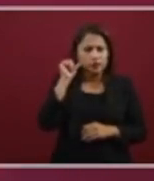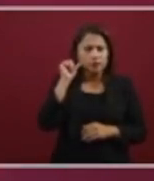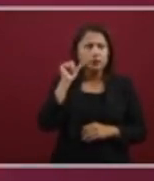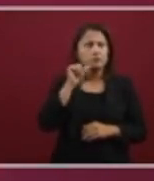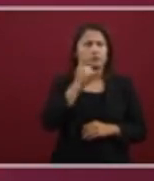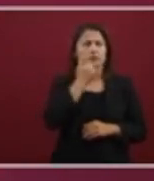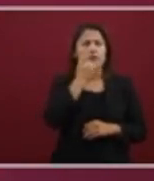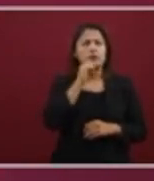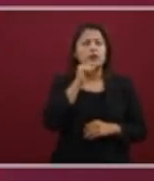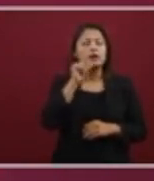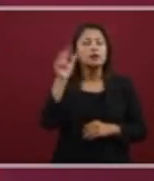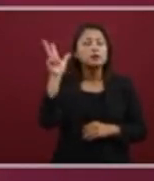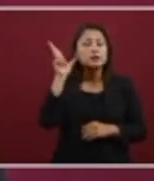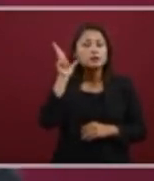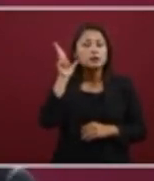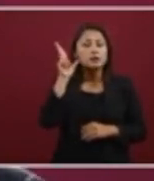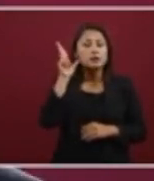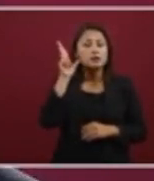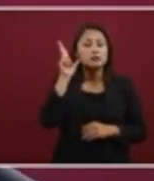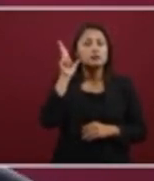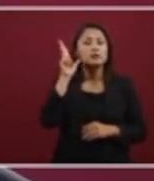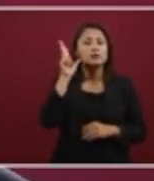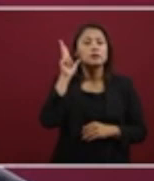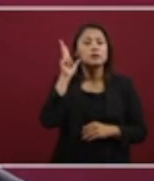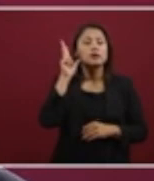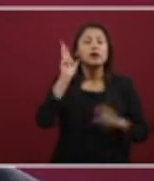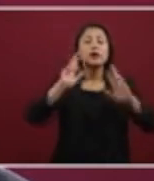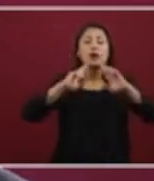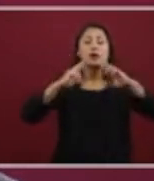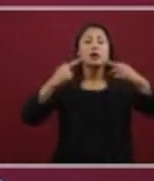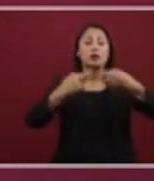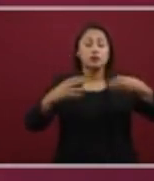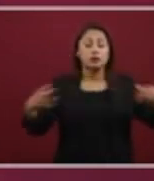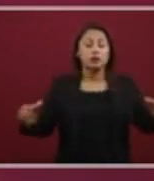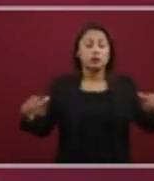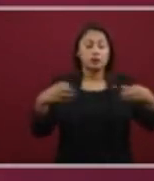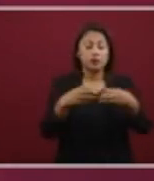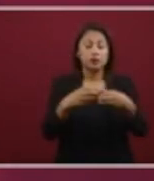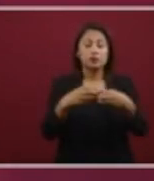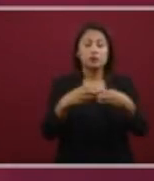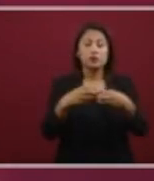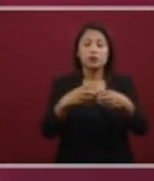antier, se tuvo una reunión del Gabinete de Bienestar.